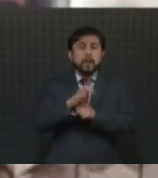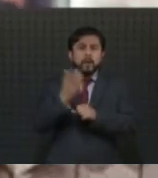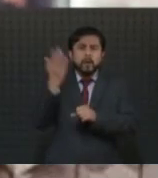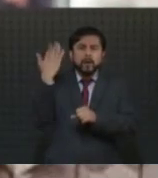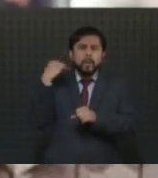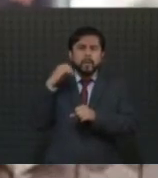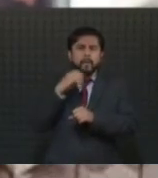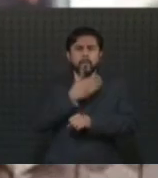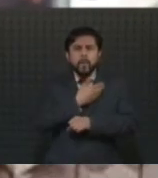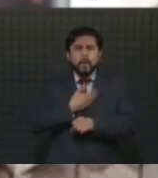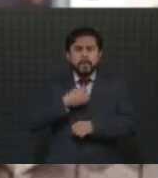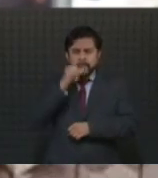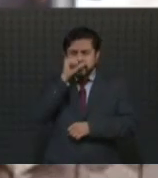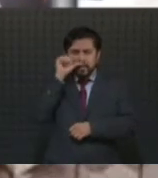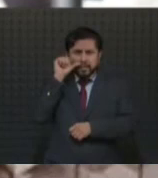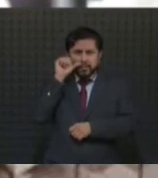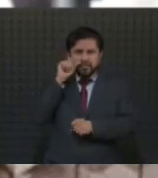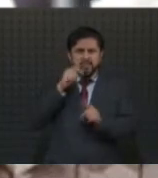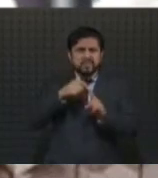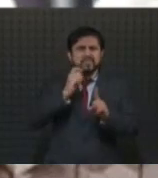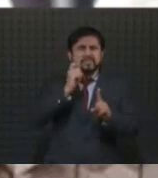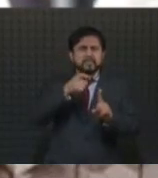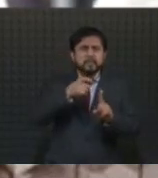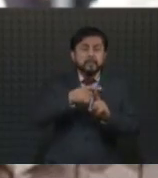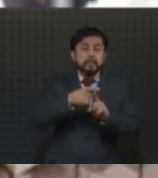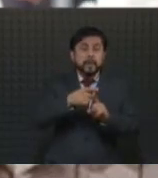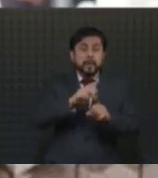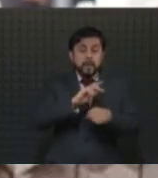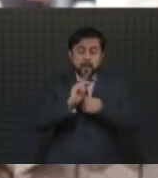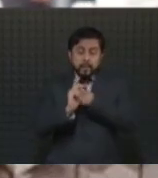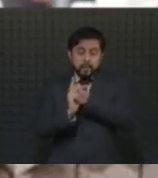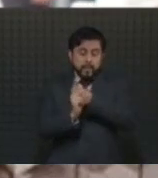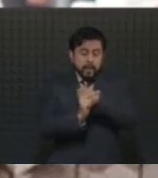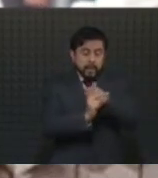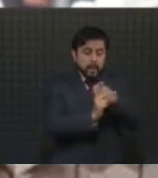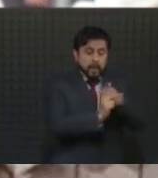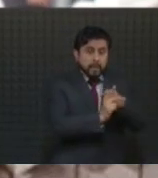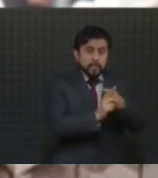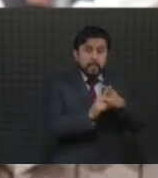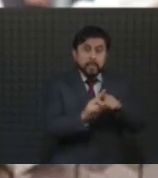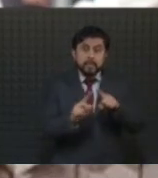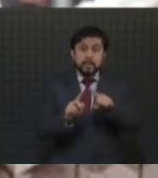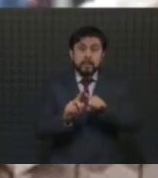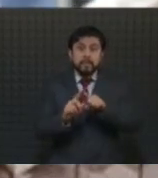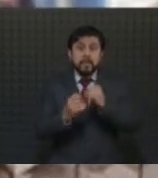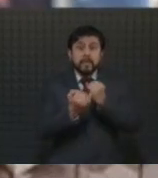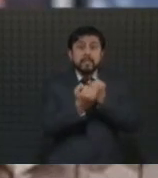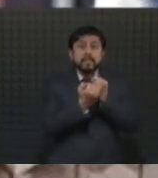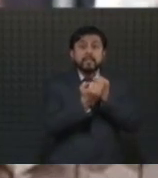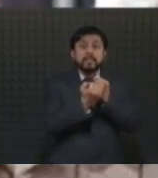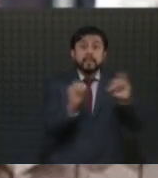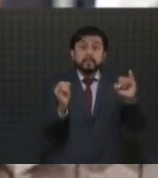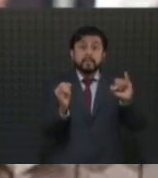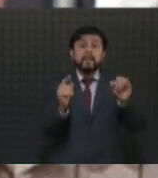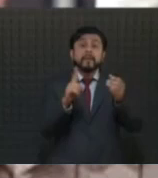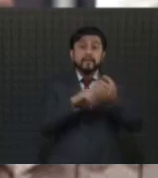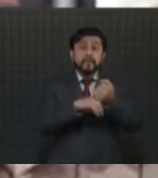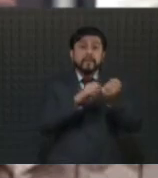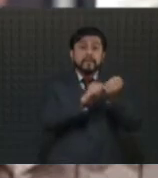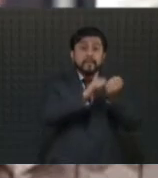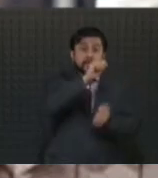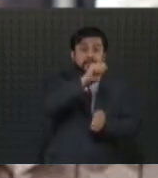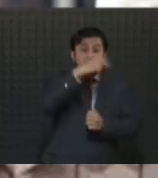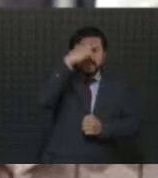la visión de que los pueblos tienen derecho a gobernarse, que se establece en el 39 y 40 de nuestra Constitución. Y en